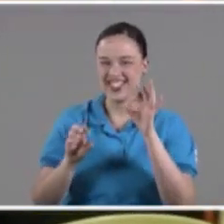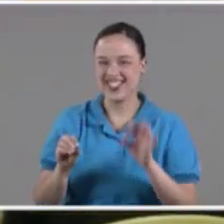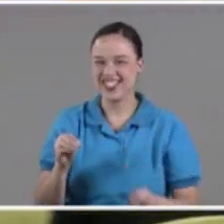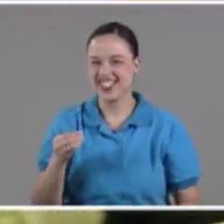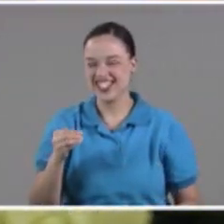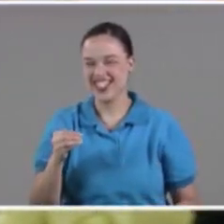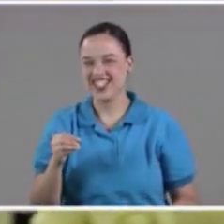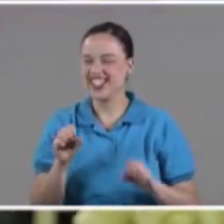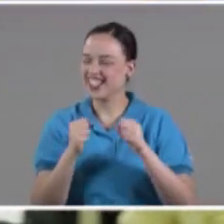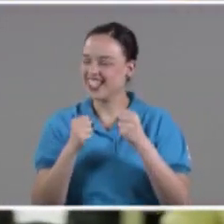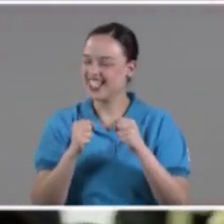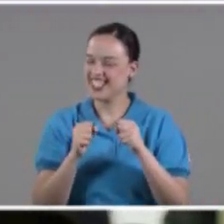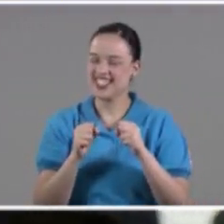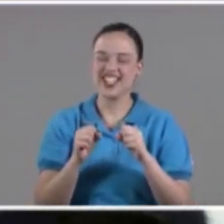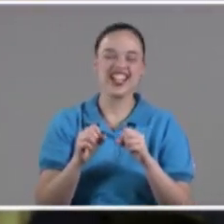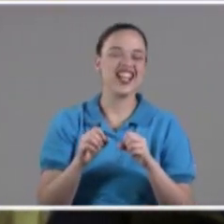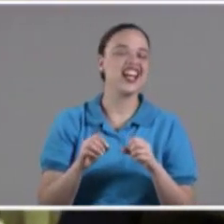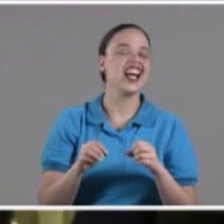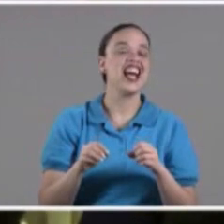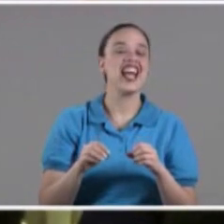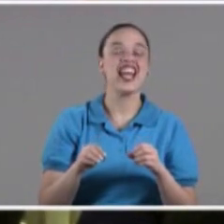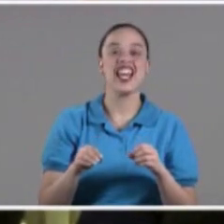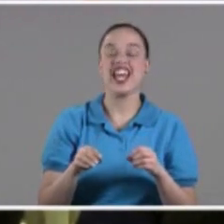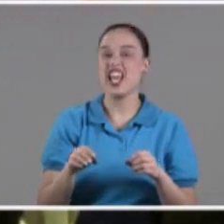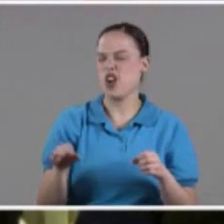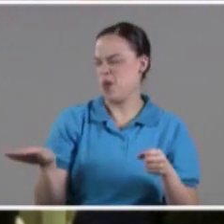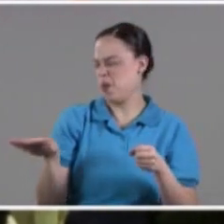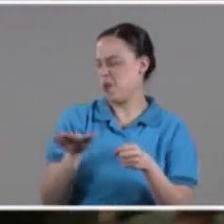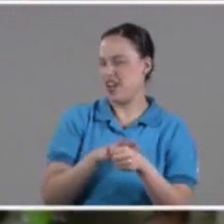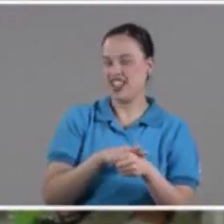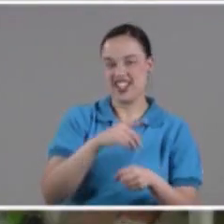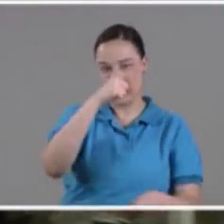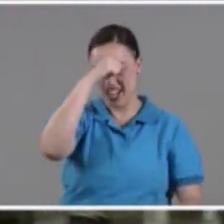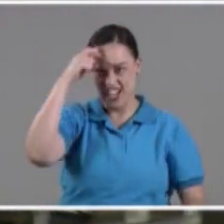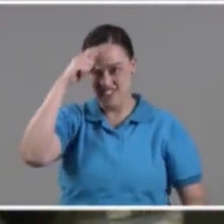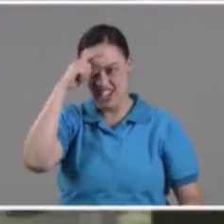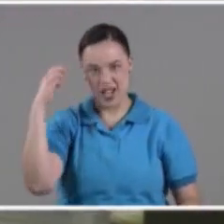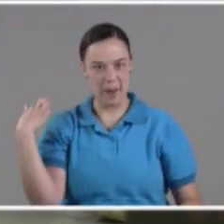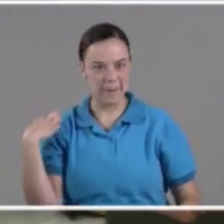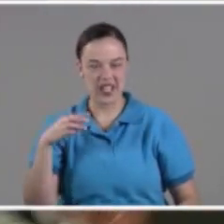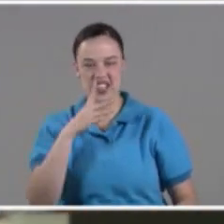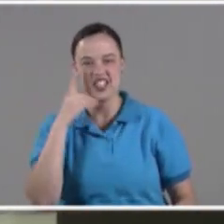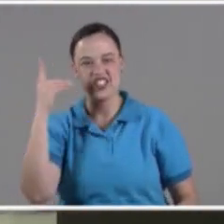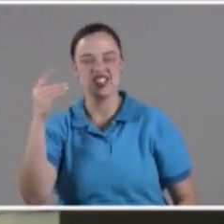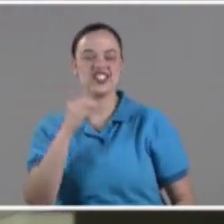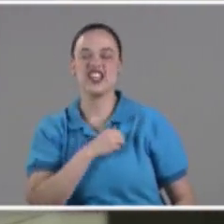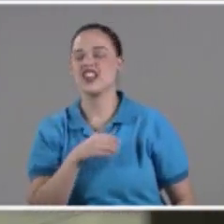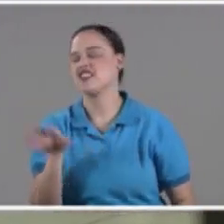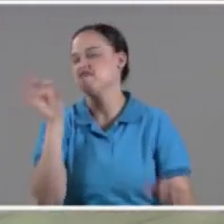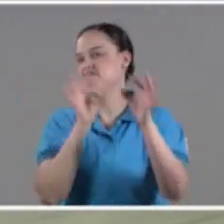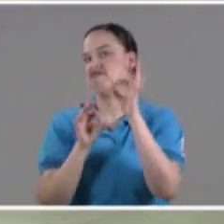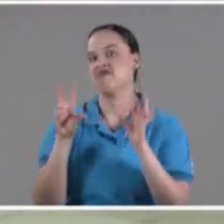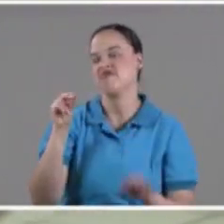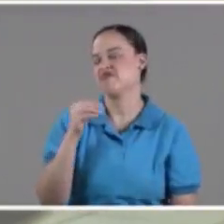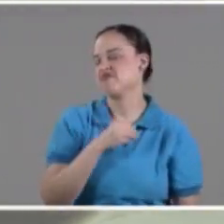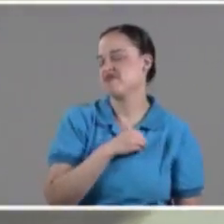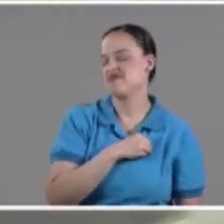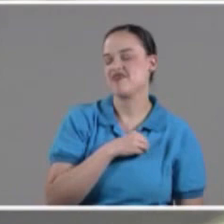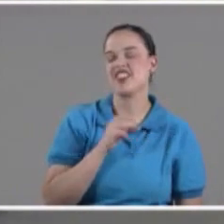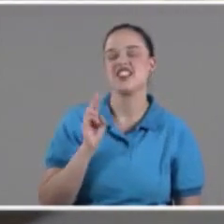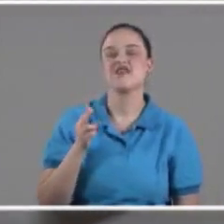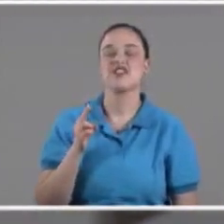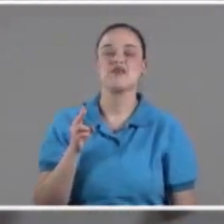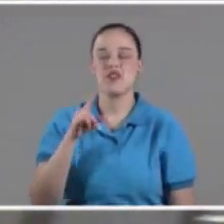la creación entera trabaja para Dios quiera o no quiera y el